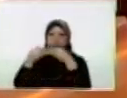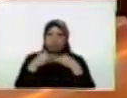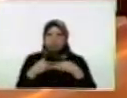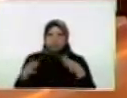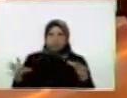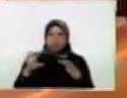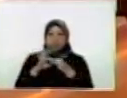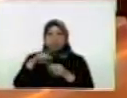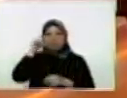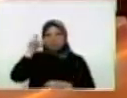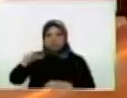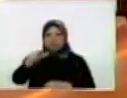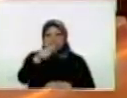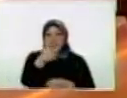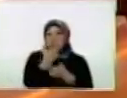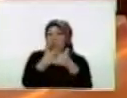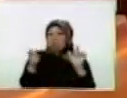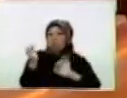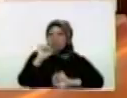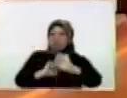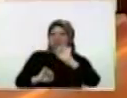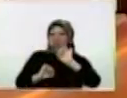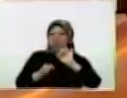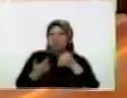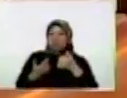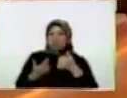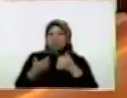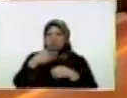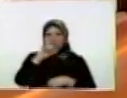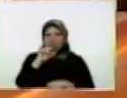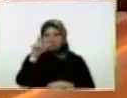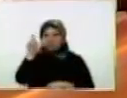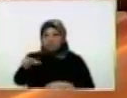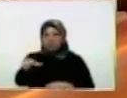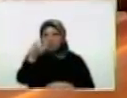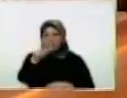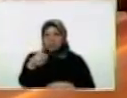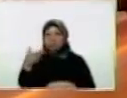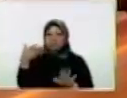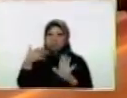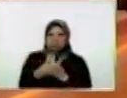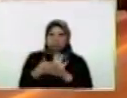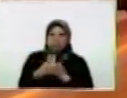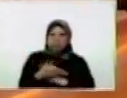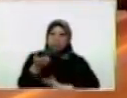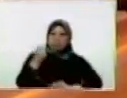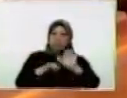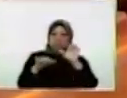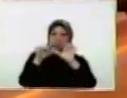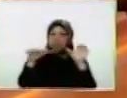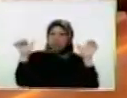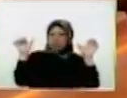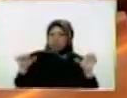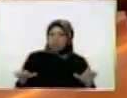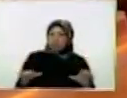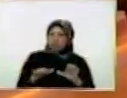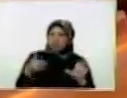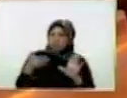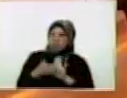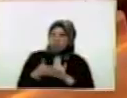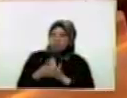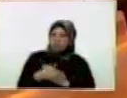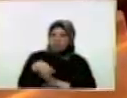unidades populares de defensa integral, que tenemos además un sistema de defensa antiaéreo de